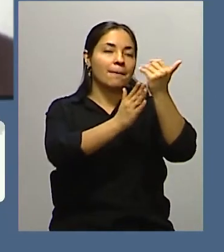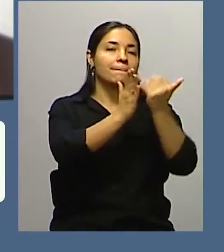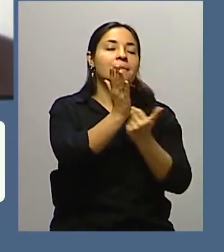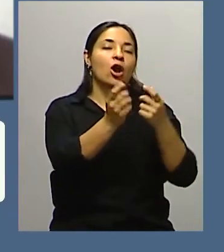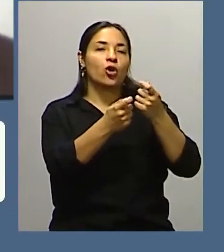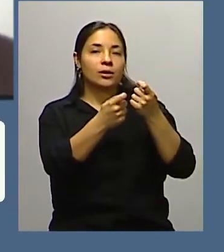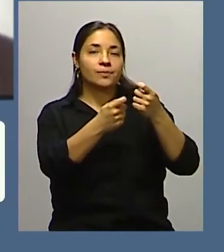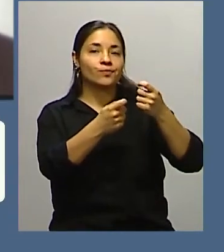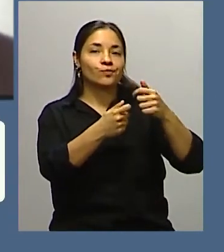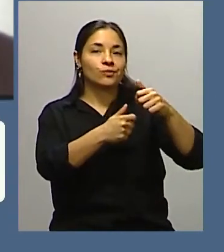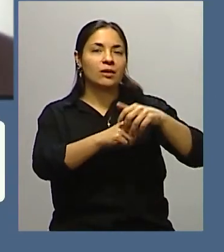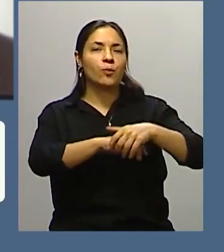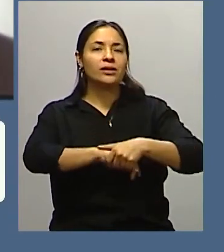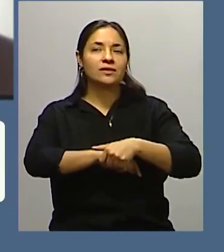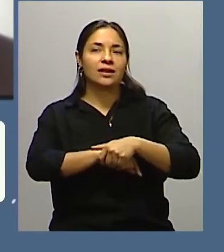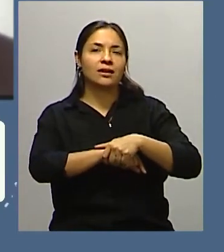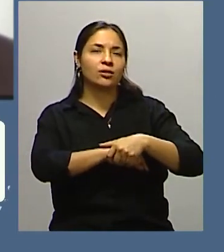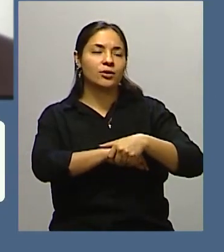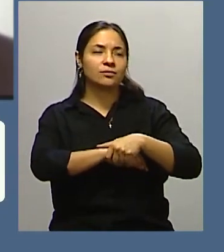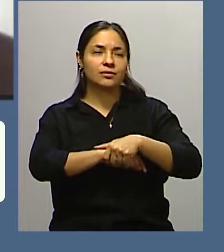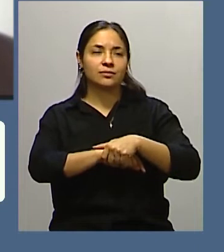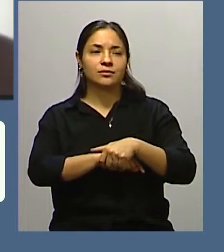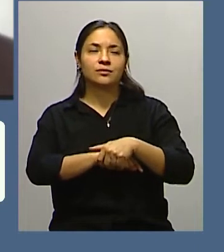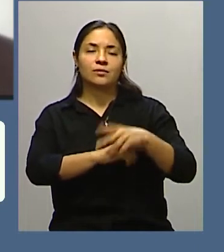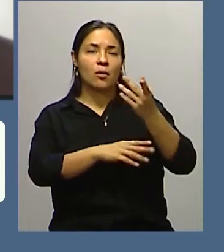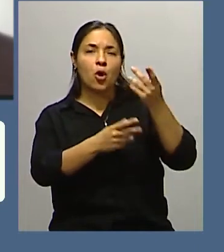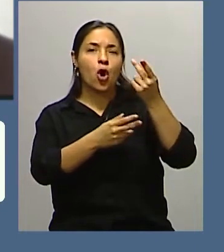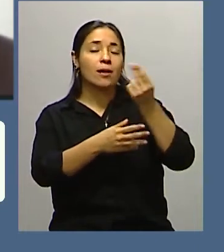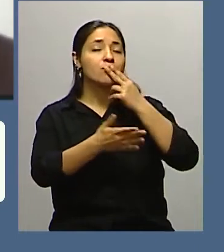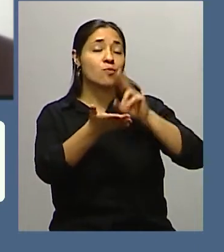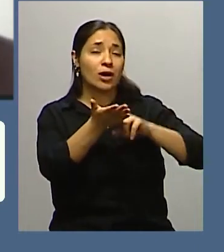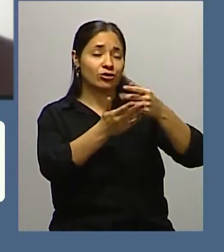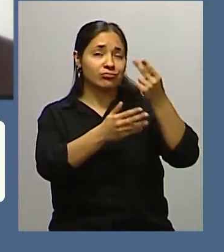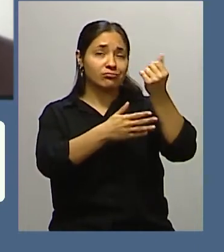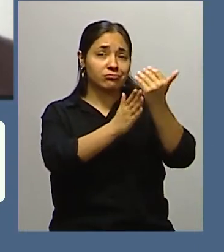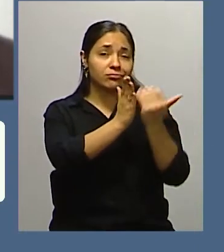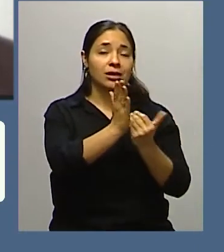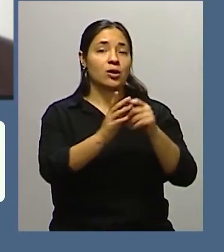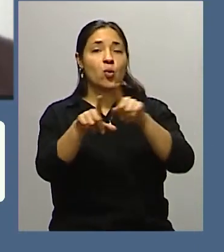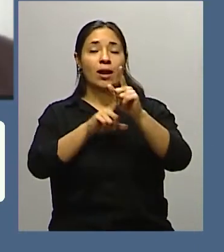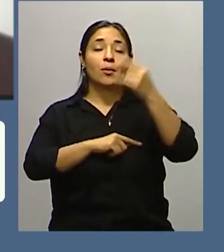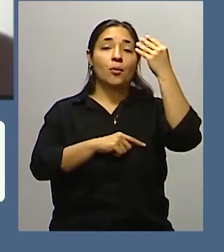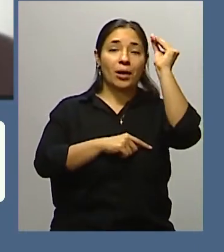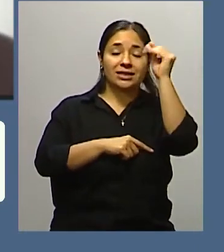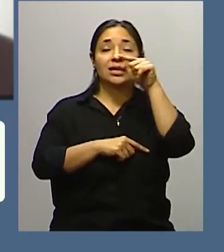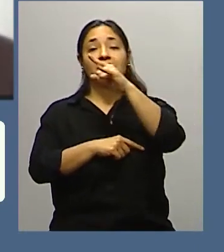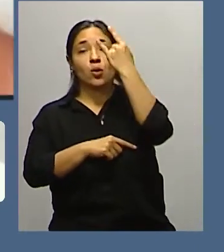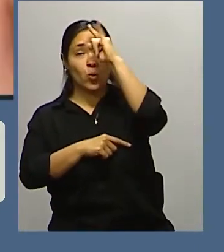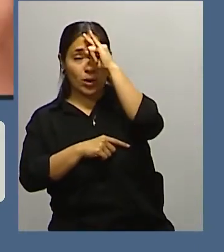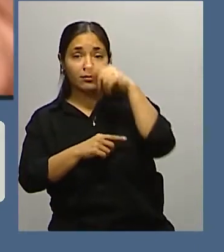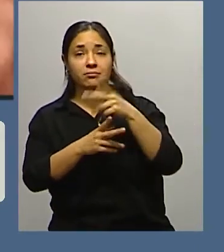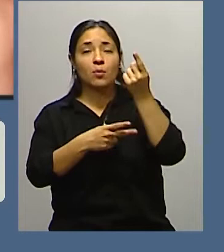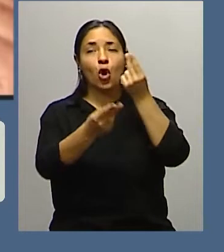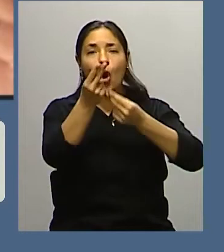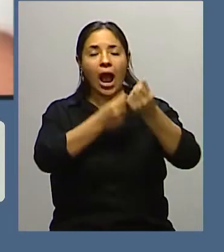pensando, subieron la tasa de interés, apreciaron, en los dos casos, tanto en Brasil como en Uruguay, se apreció el tipo de cambio, ellos